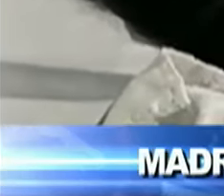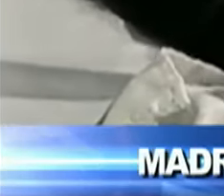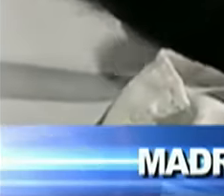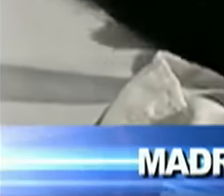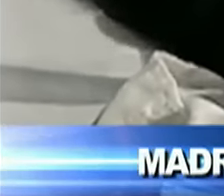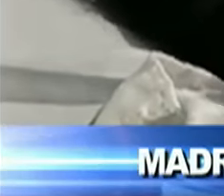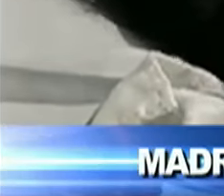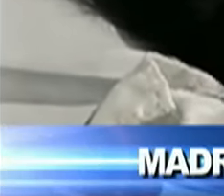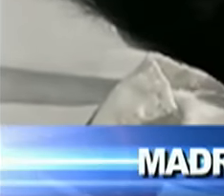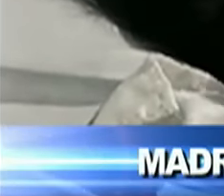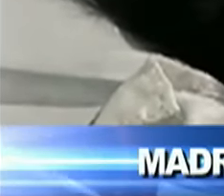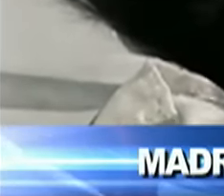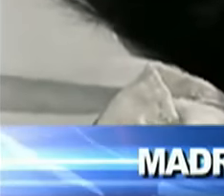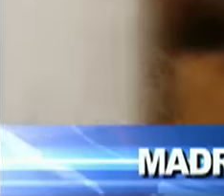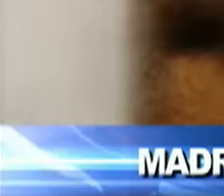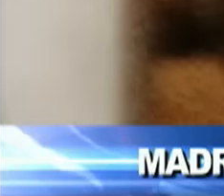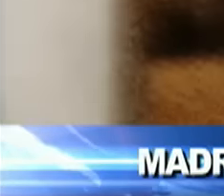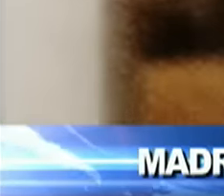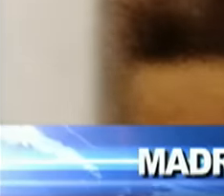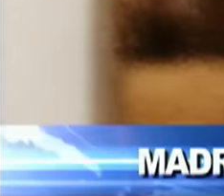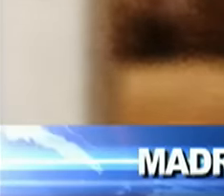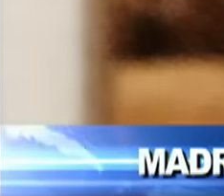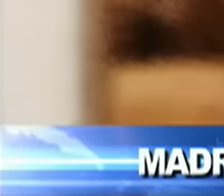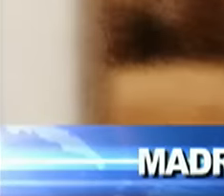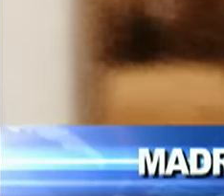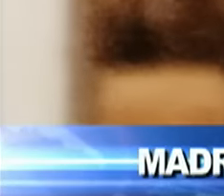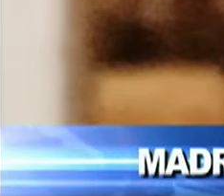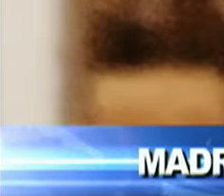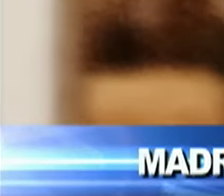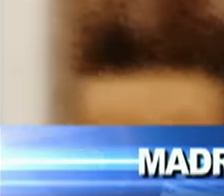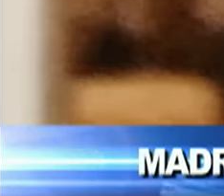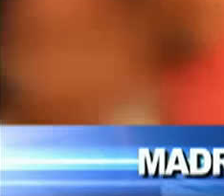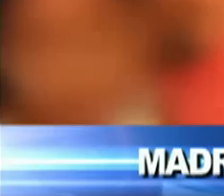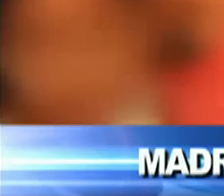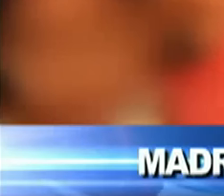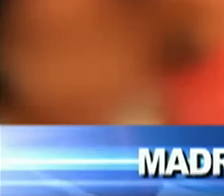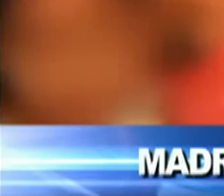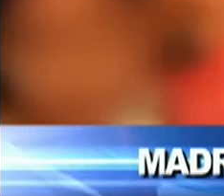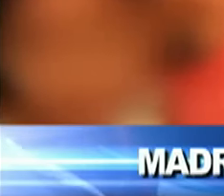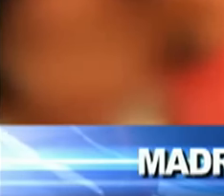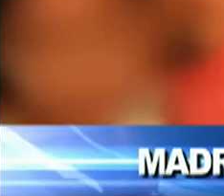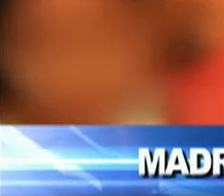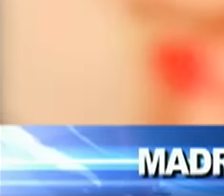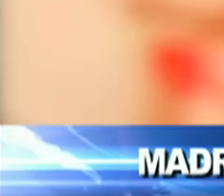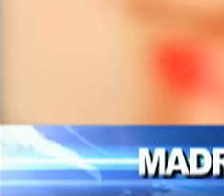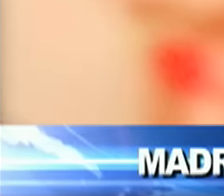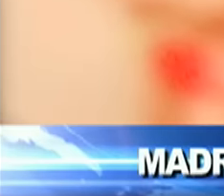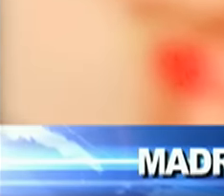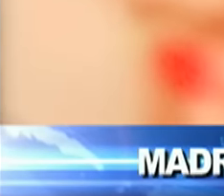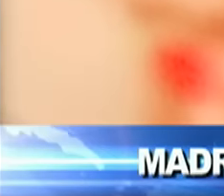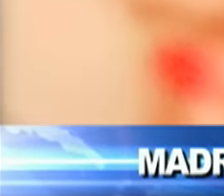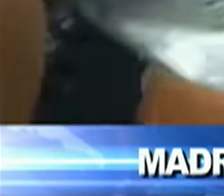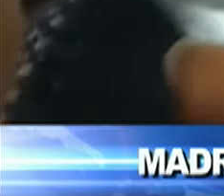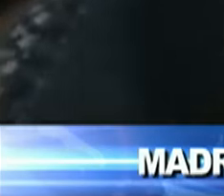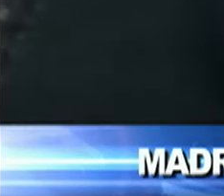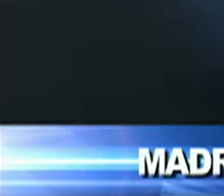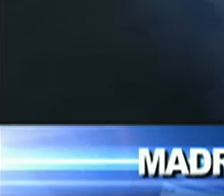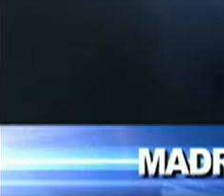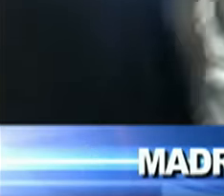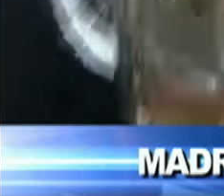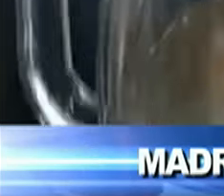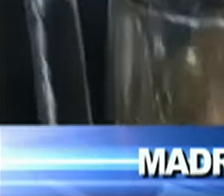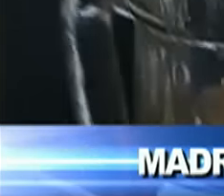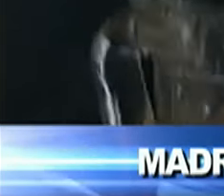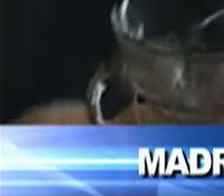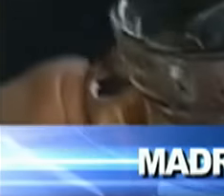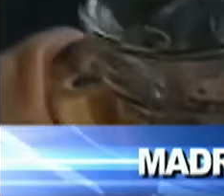Una madre desesperada pide ayuda para sus cuatro hijos, quienes llevan más de tres años consumiendo droga. La mujer